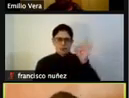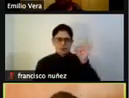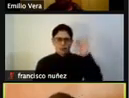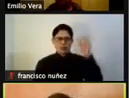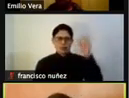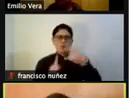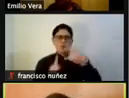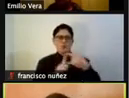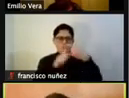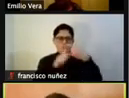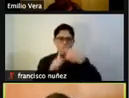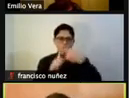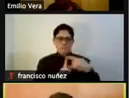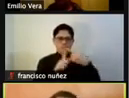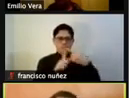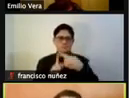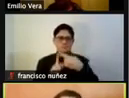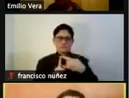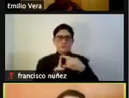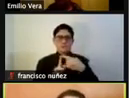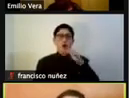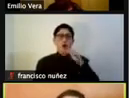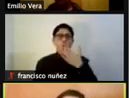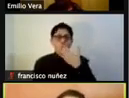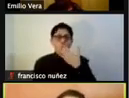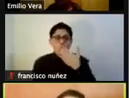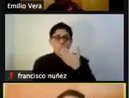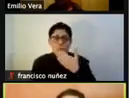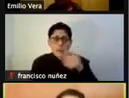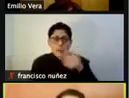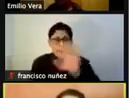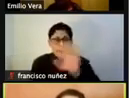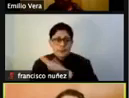sabe que me acaba de llegar una pregunta. ¿Se la puedo hacer? Adelante.